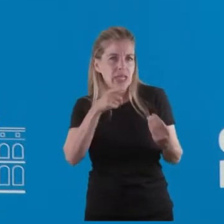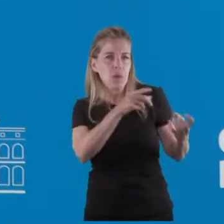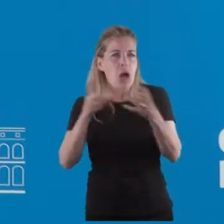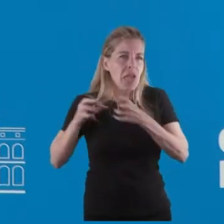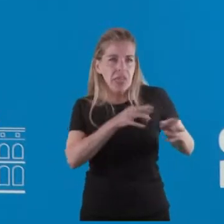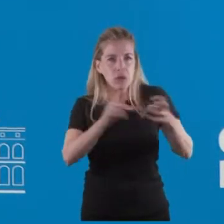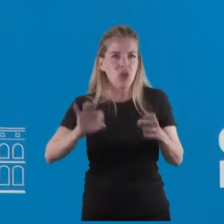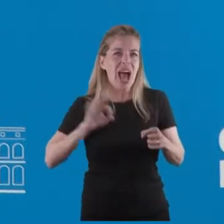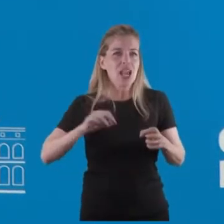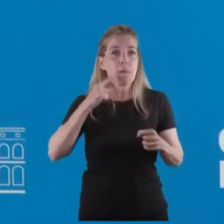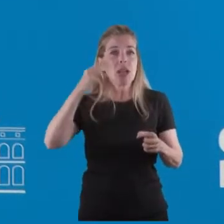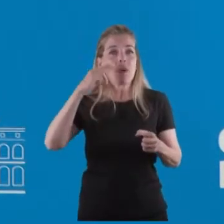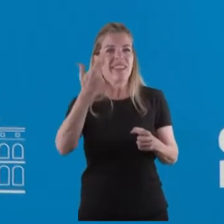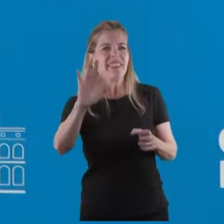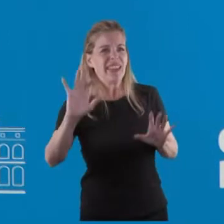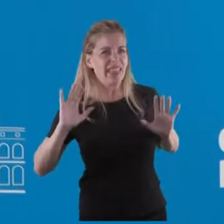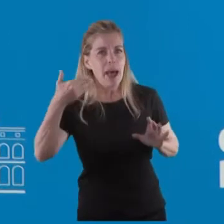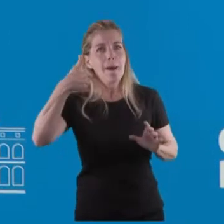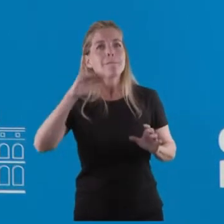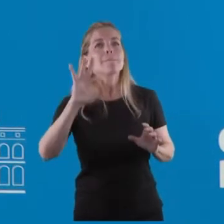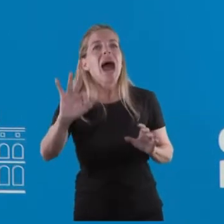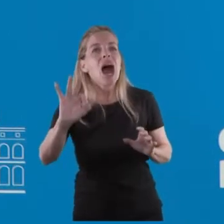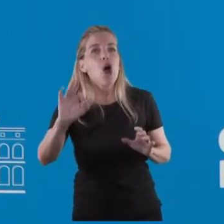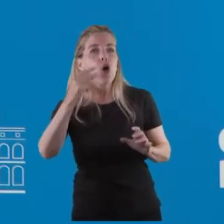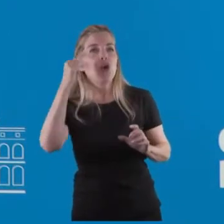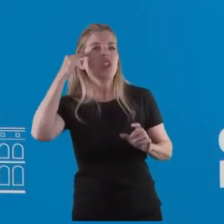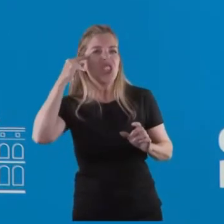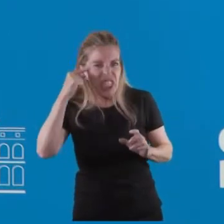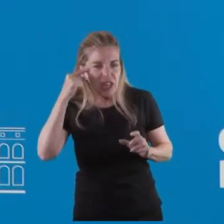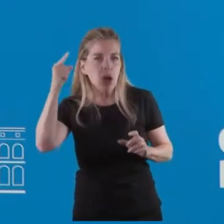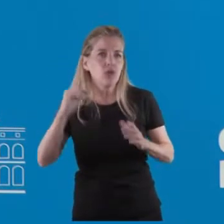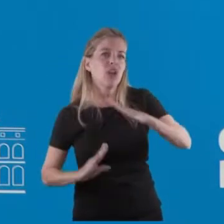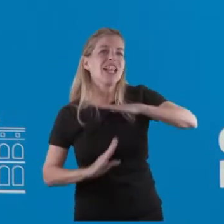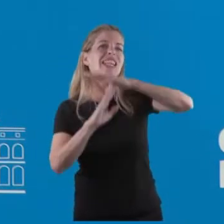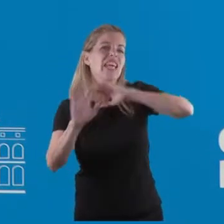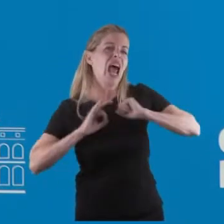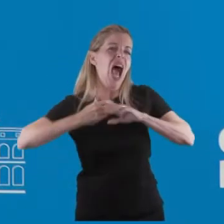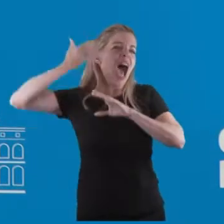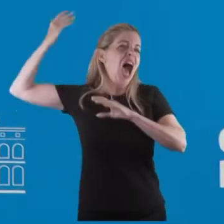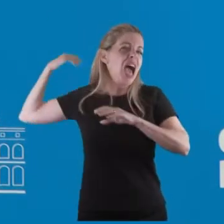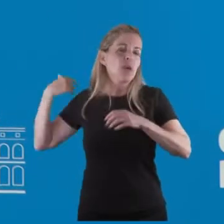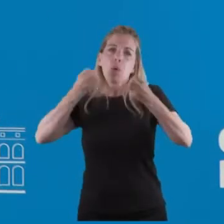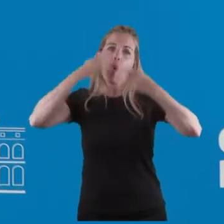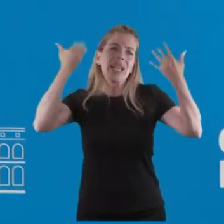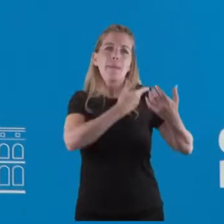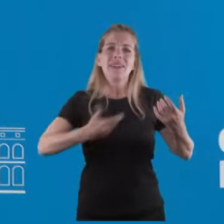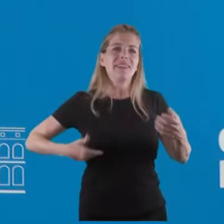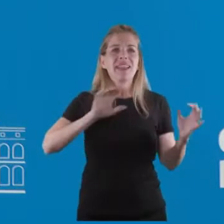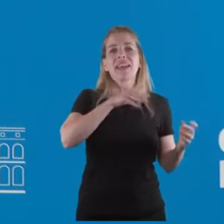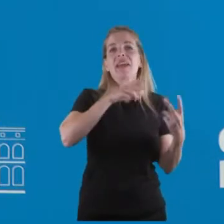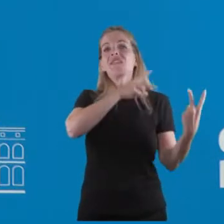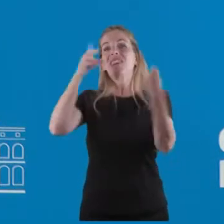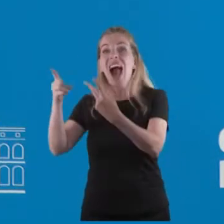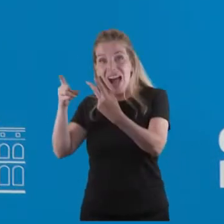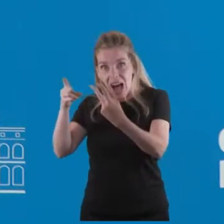mao es un líder histórico de china y cualquier presidente que llega a china hace un reconocimiento amado